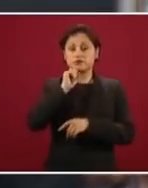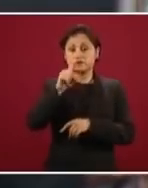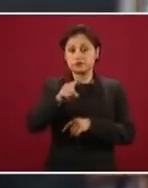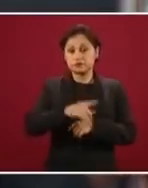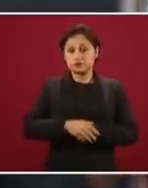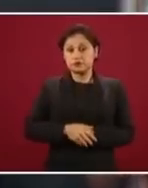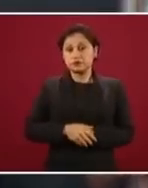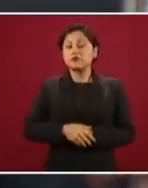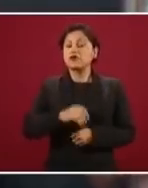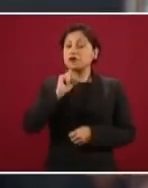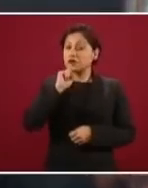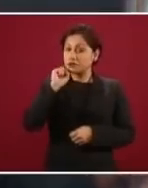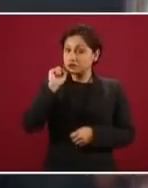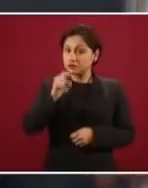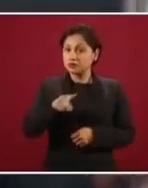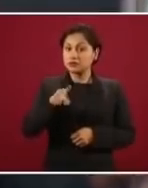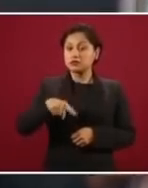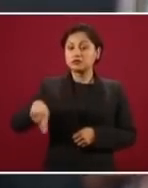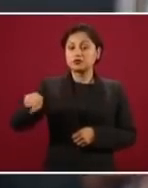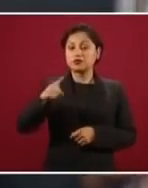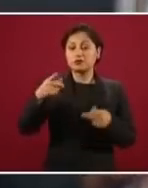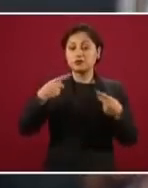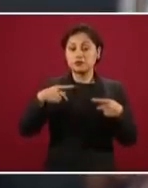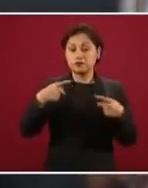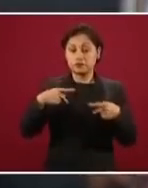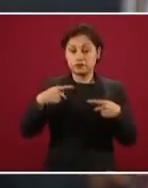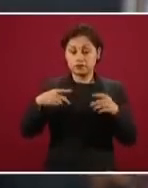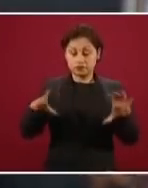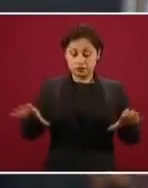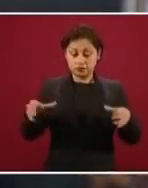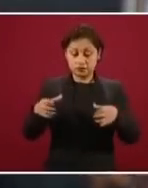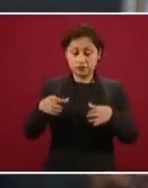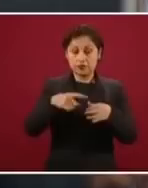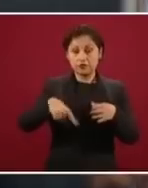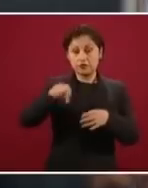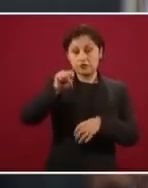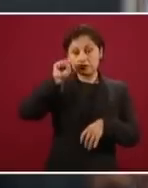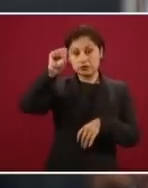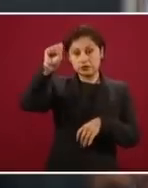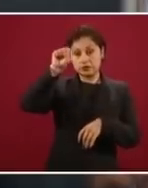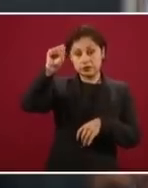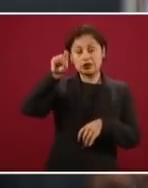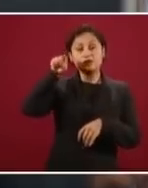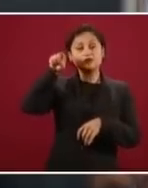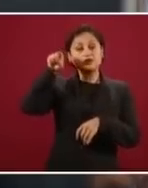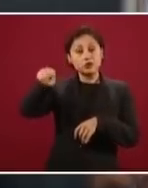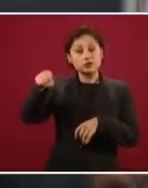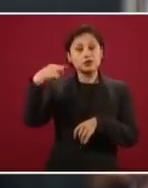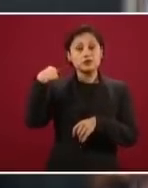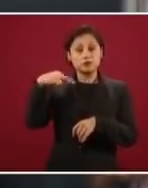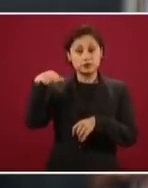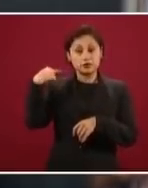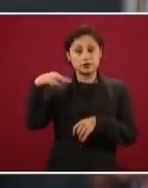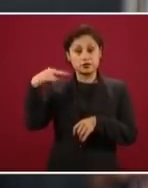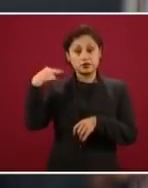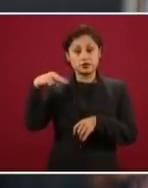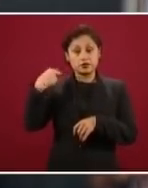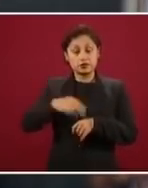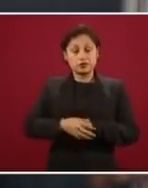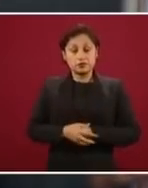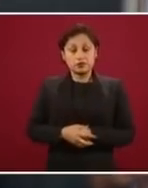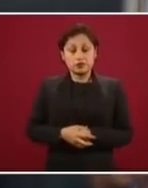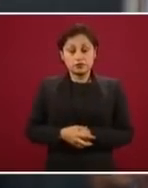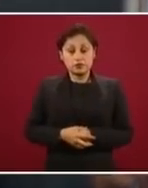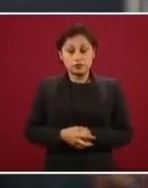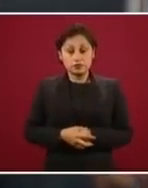dirigentes de los estibadores son dos sindicatos importantes en veracruz también les sucede lo mismo no tienen la